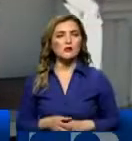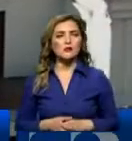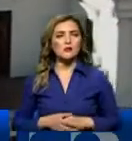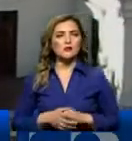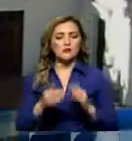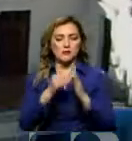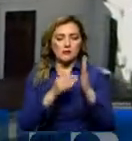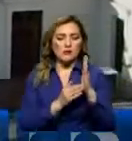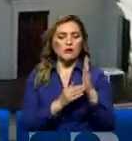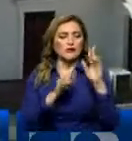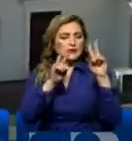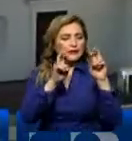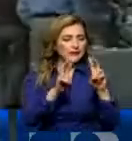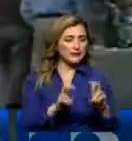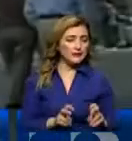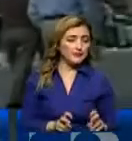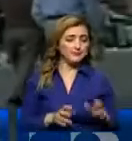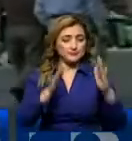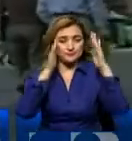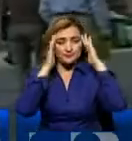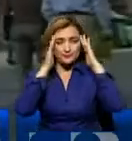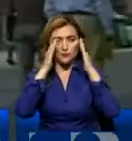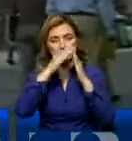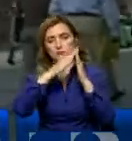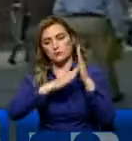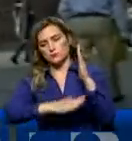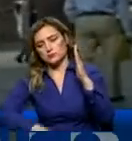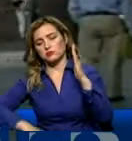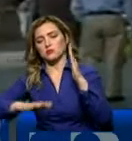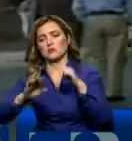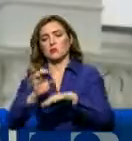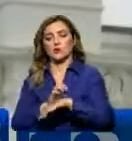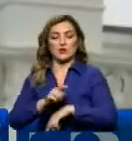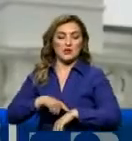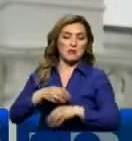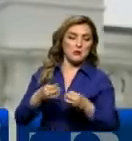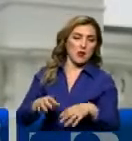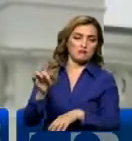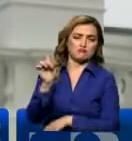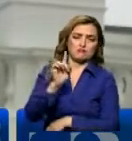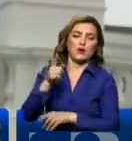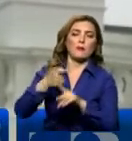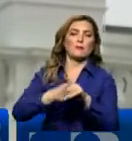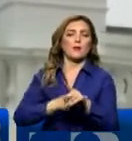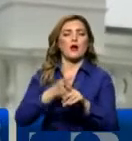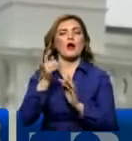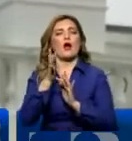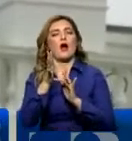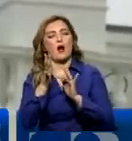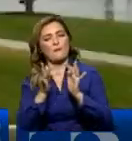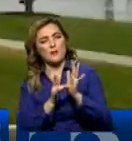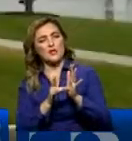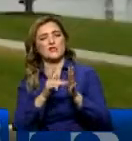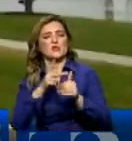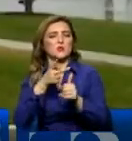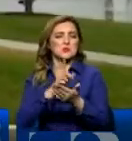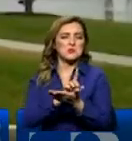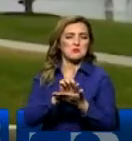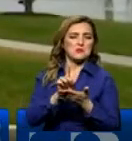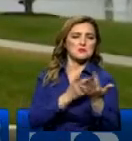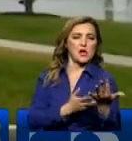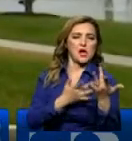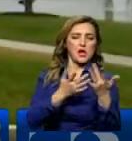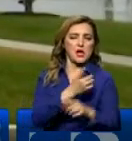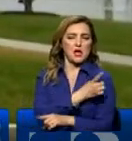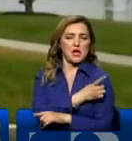La lista de asuntos por atender es larga y Ecuador no puede perder el tiempo. Para mediados de abril se espera la visita de una delegación de alto